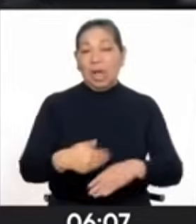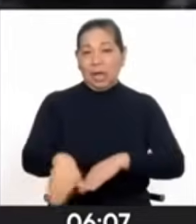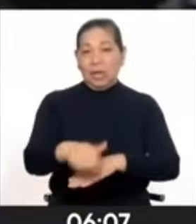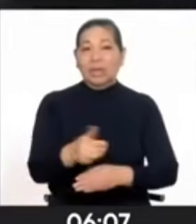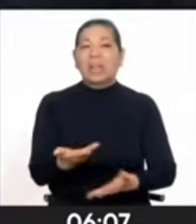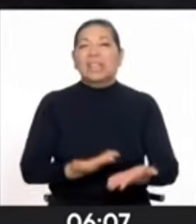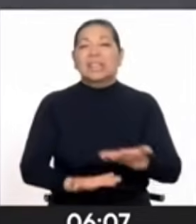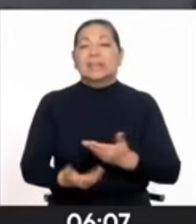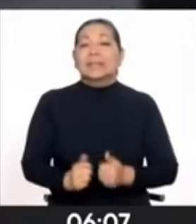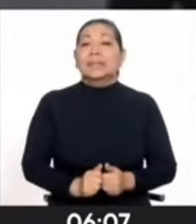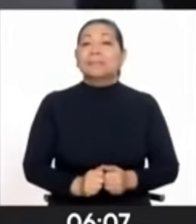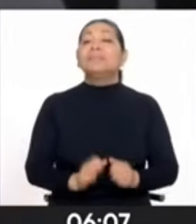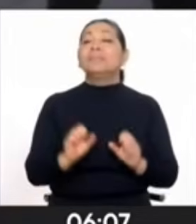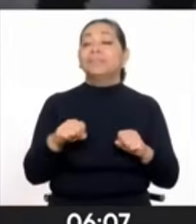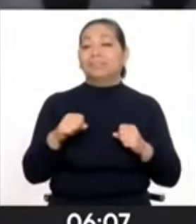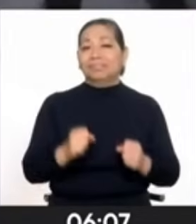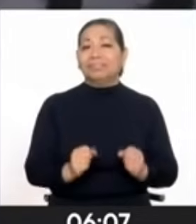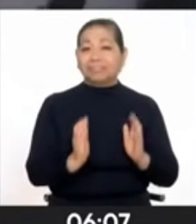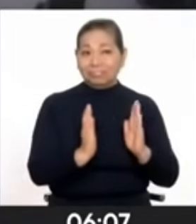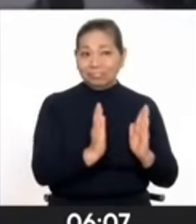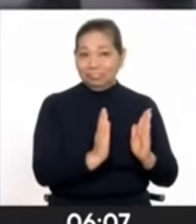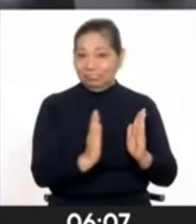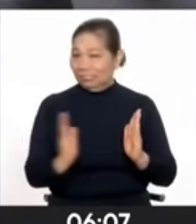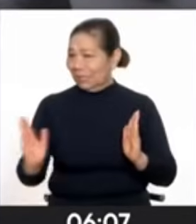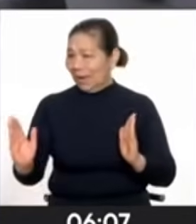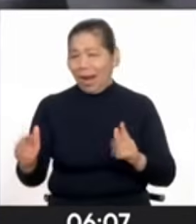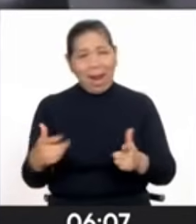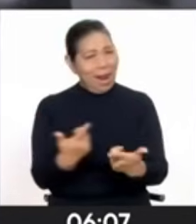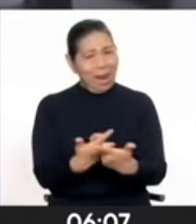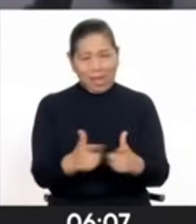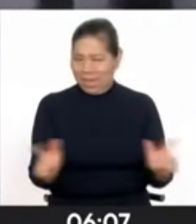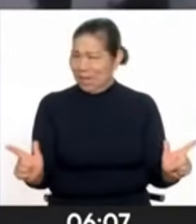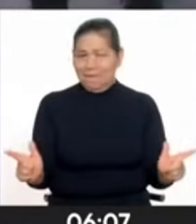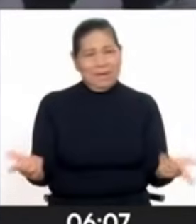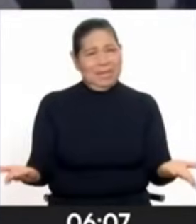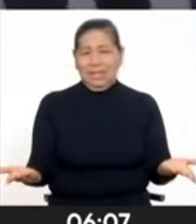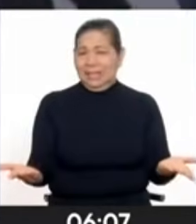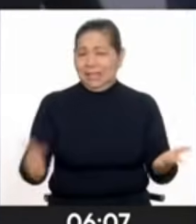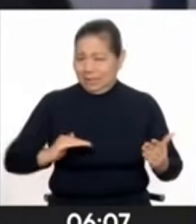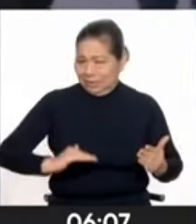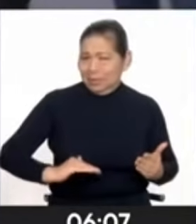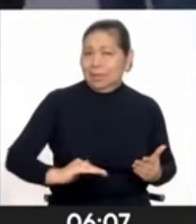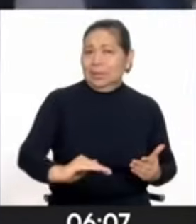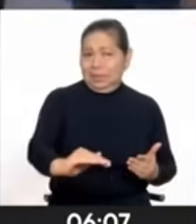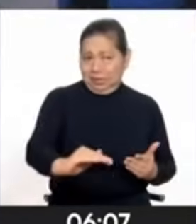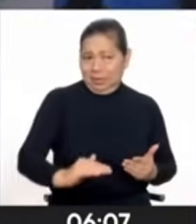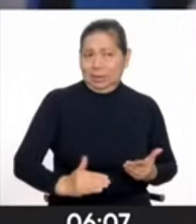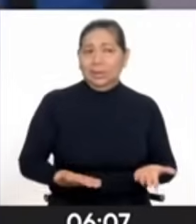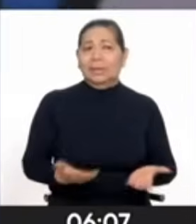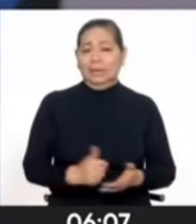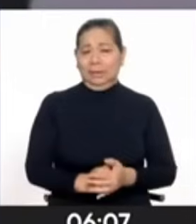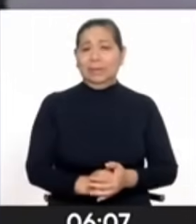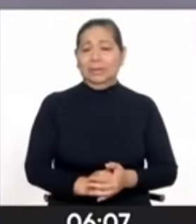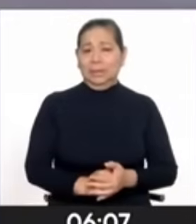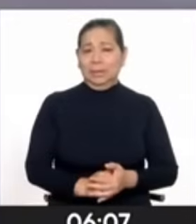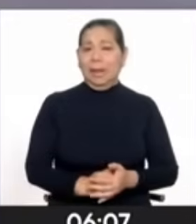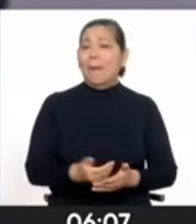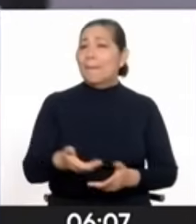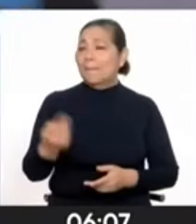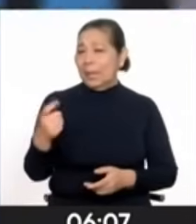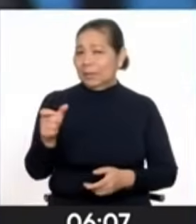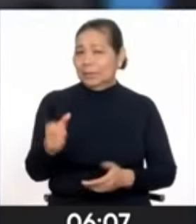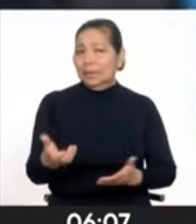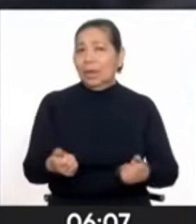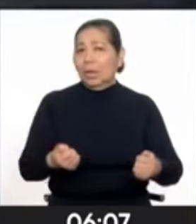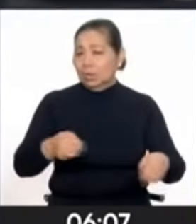los negocios. Es correcto, el carril debería estar libre porque es área de dominio público de